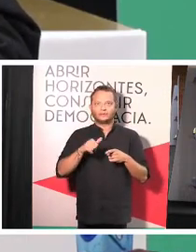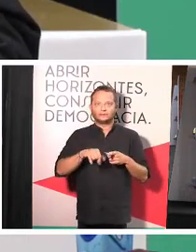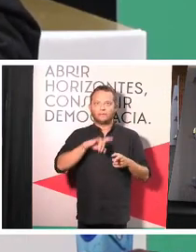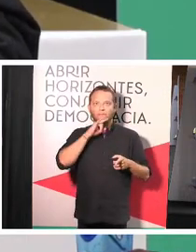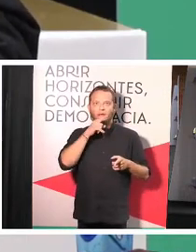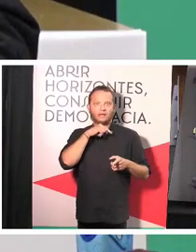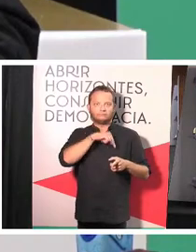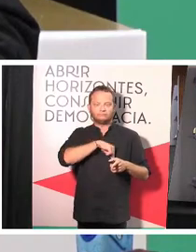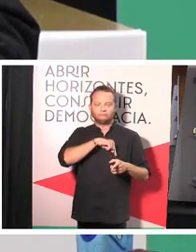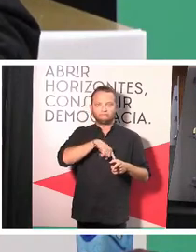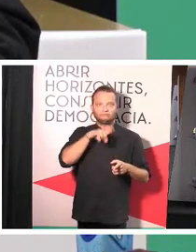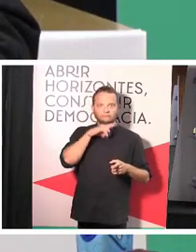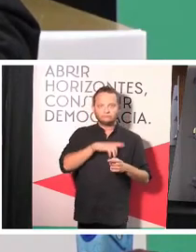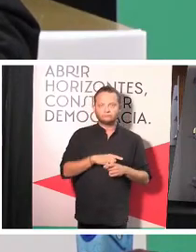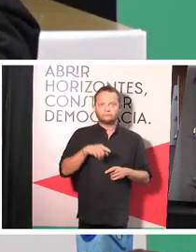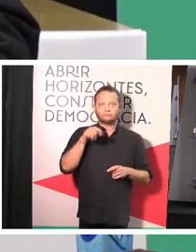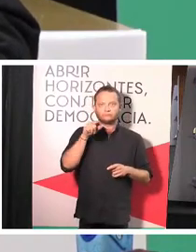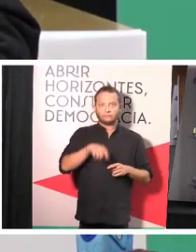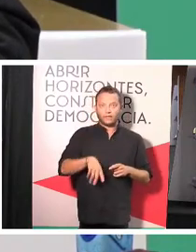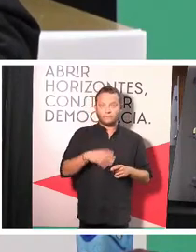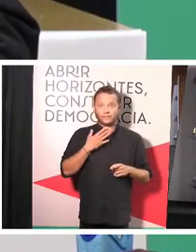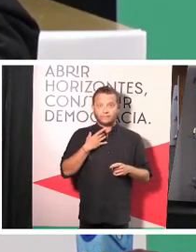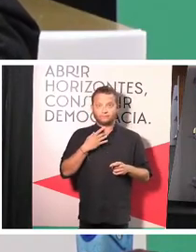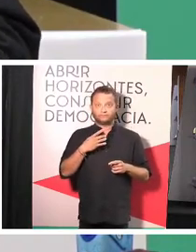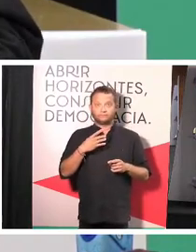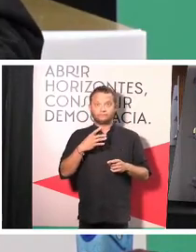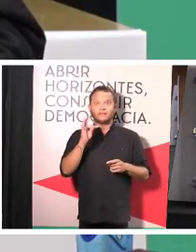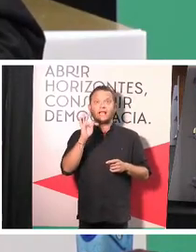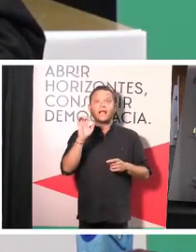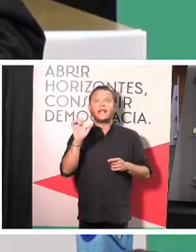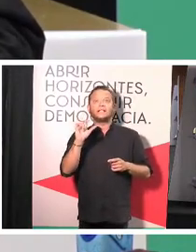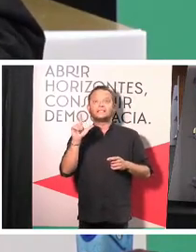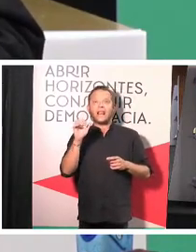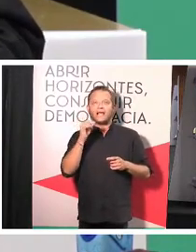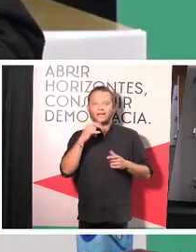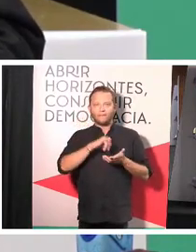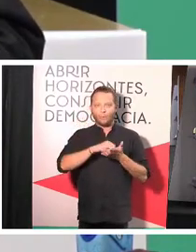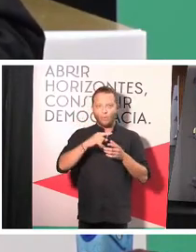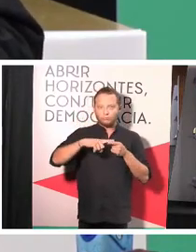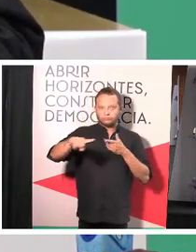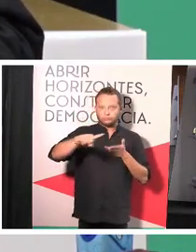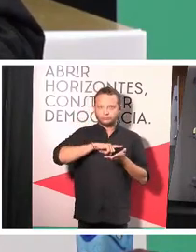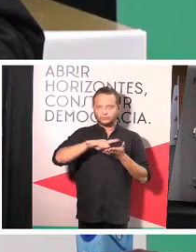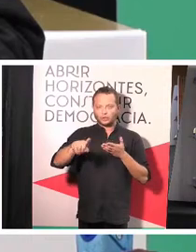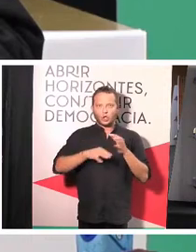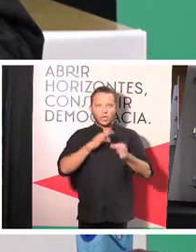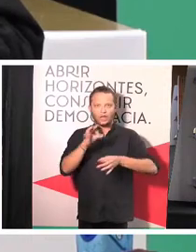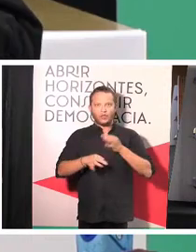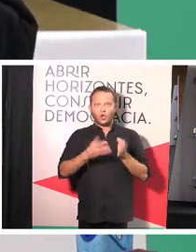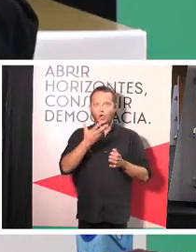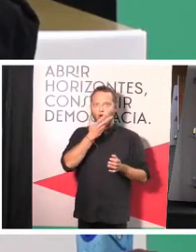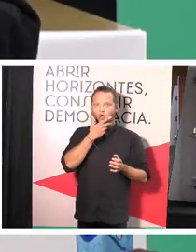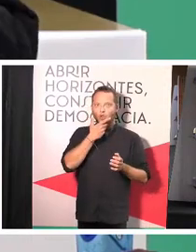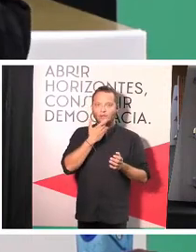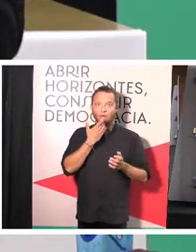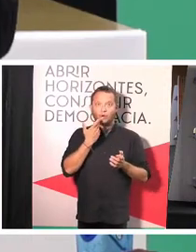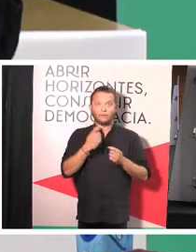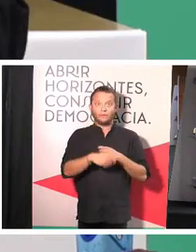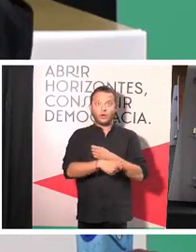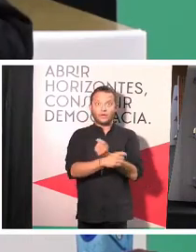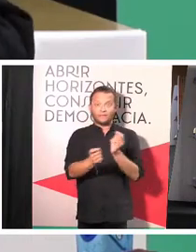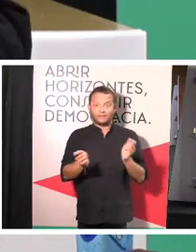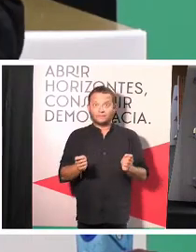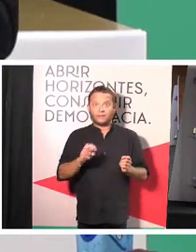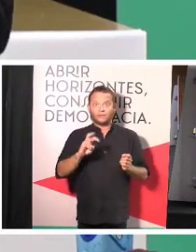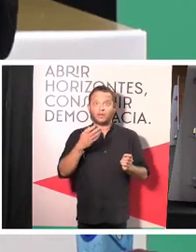malestar. También había canales de Telegram que permitían cierta organización y que nos conociéramos, por ejemplo, los repartidores pues, de